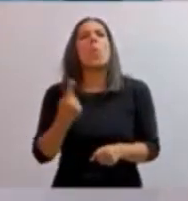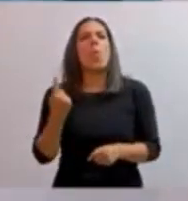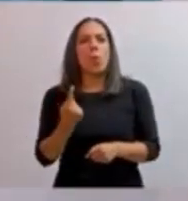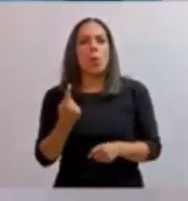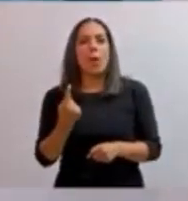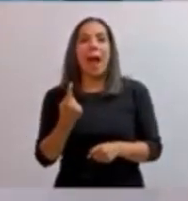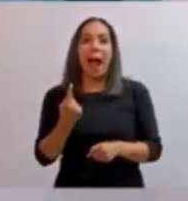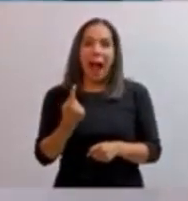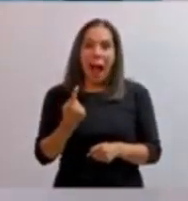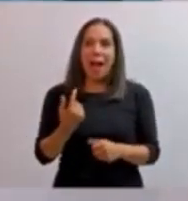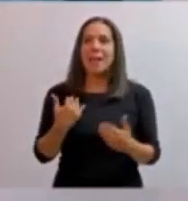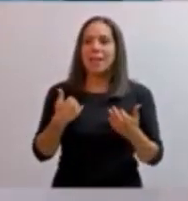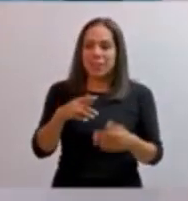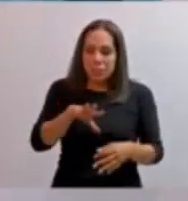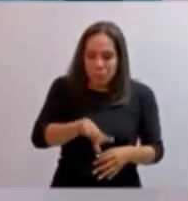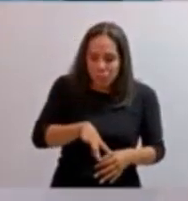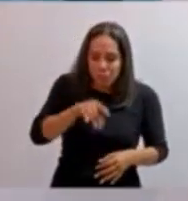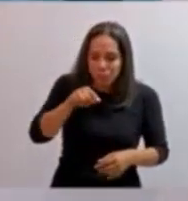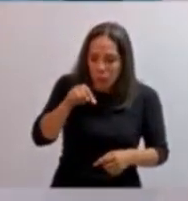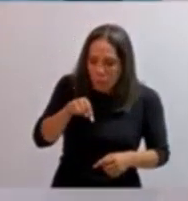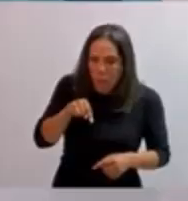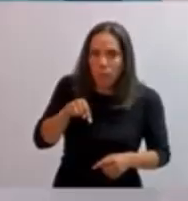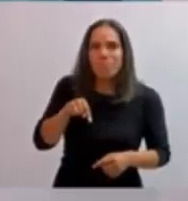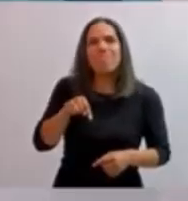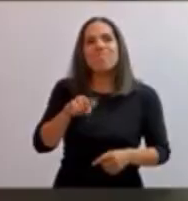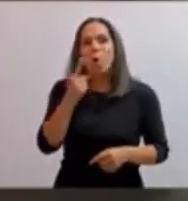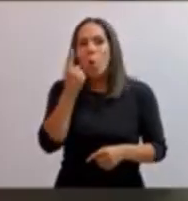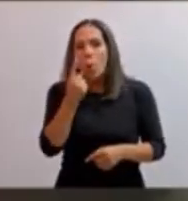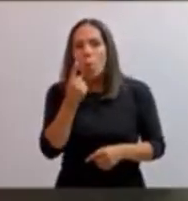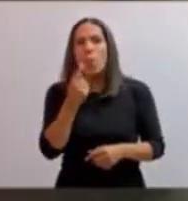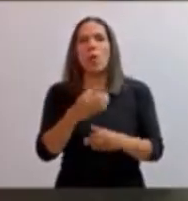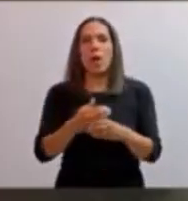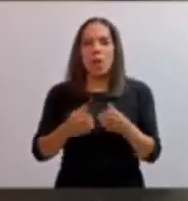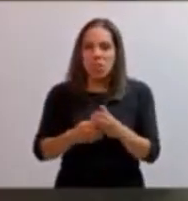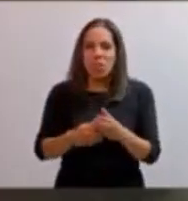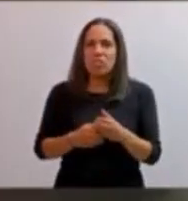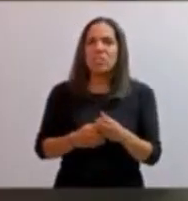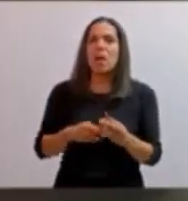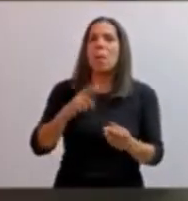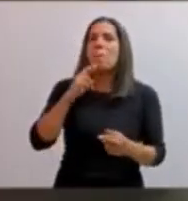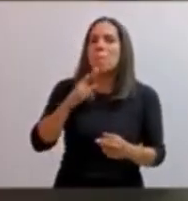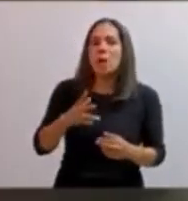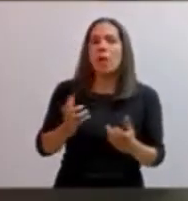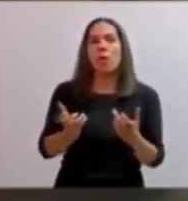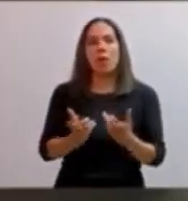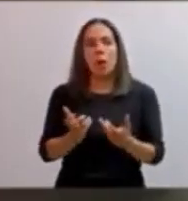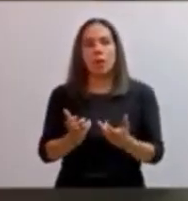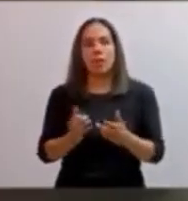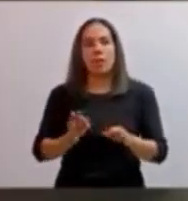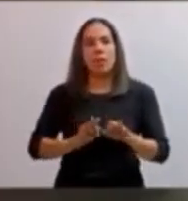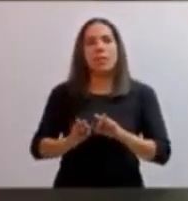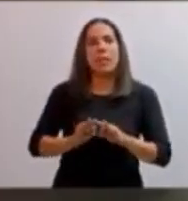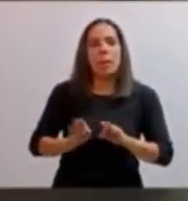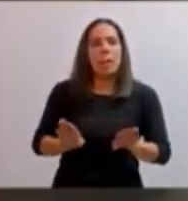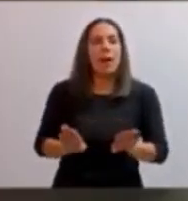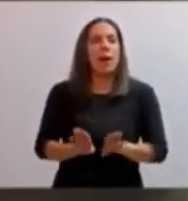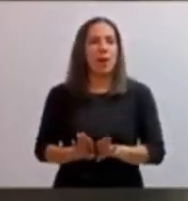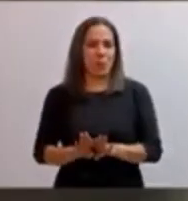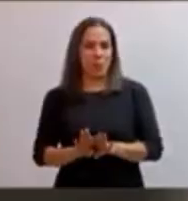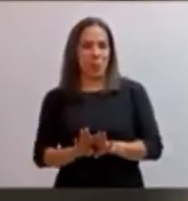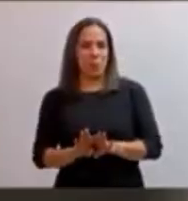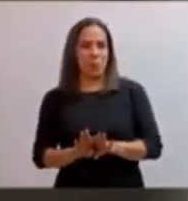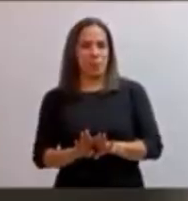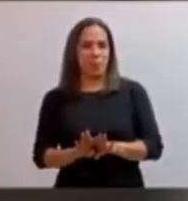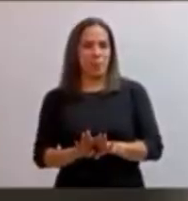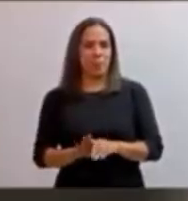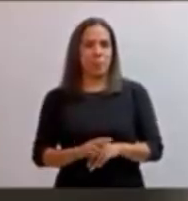un elemento que favorece mucho al trabajo y que remite a reconocer a este espacio como